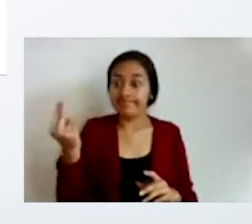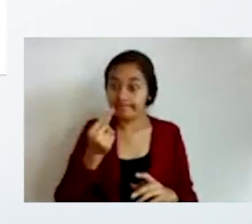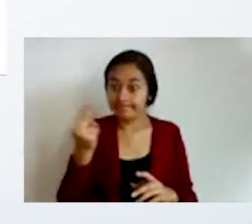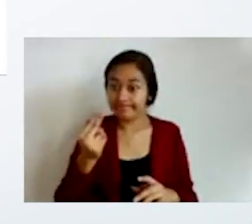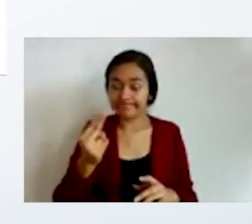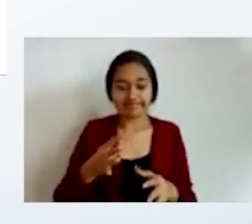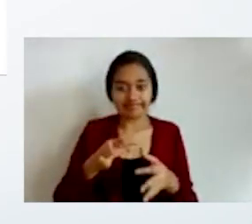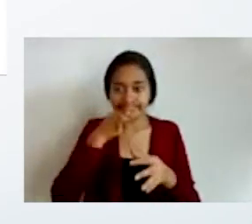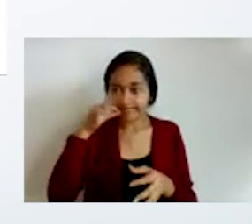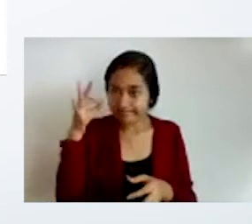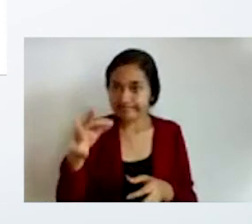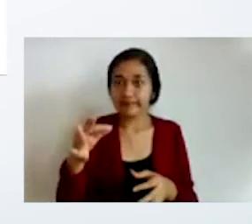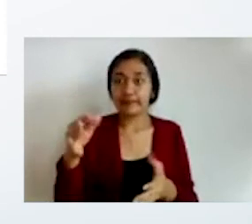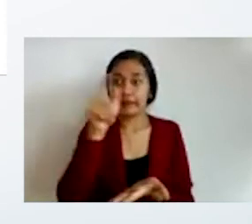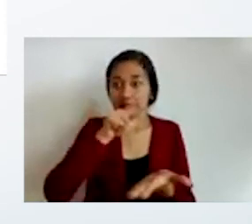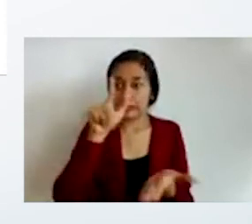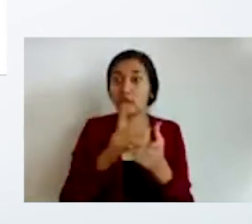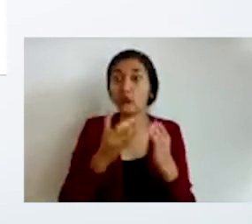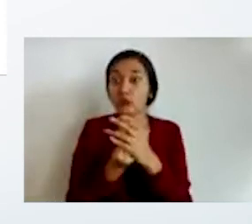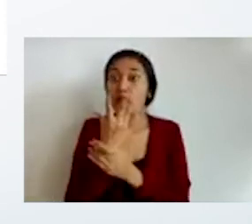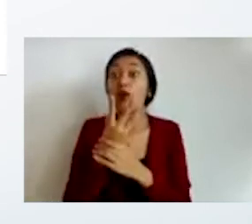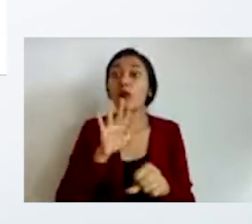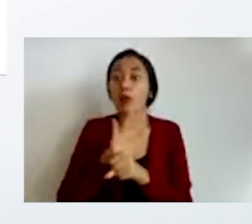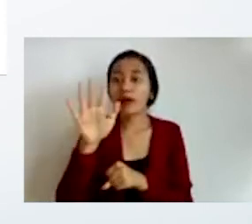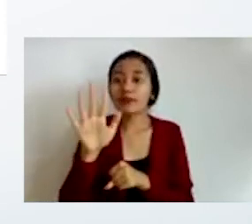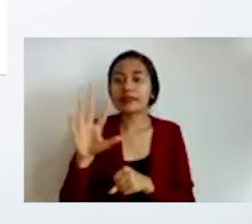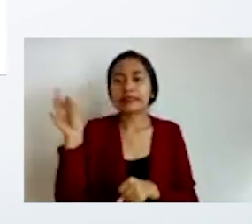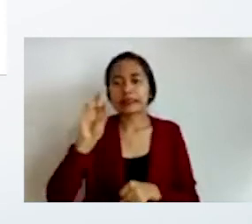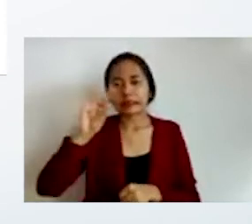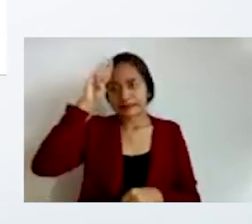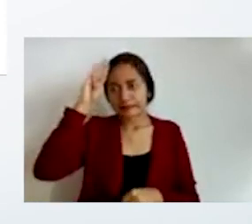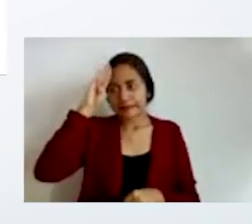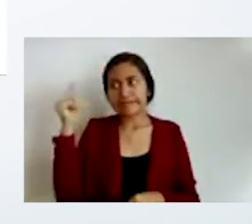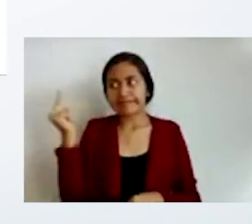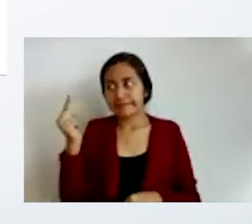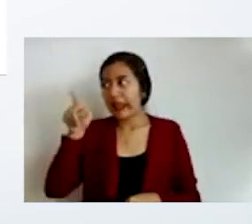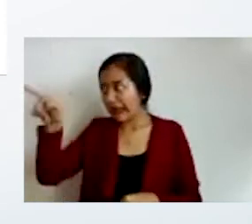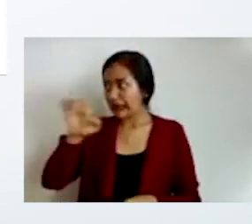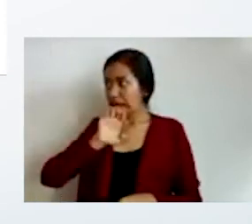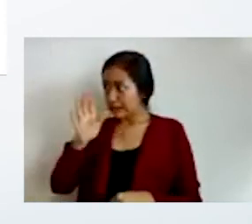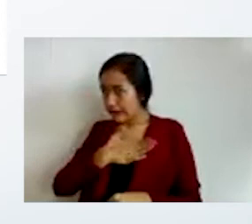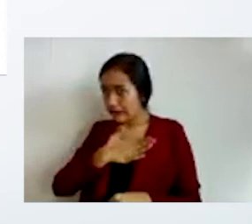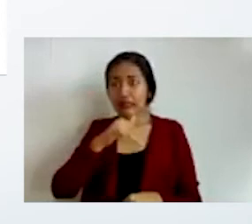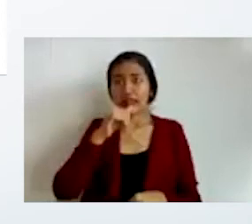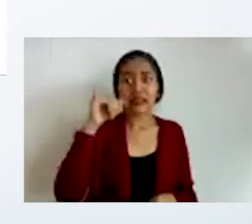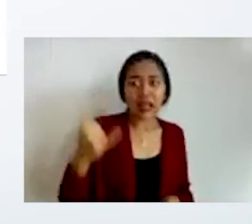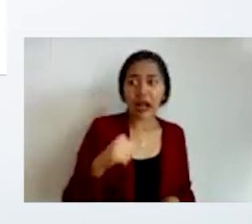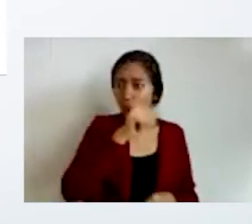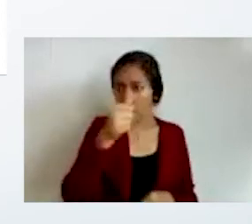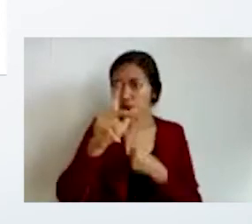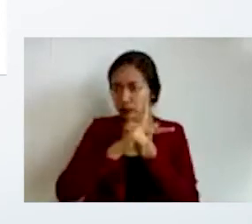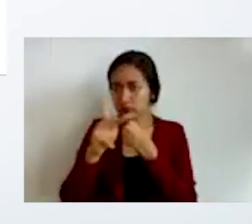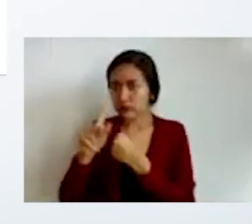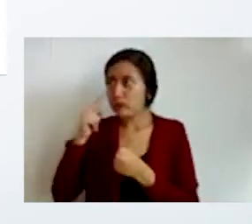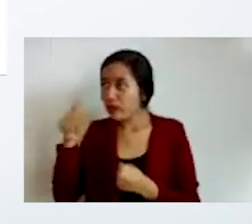normalidad. Y dicen, bueno, miren, vamos a hacerle como España, como Italia, como otros países y vamos a empezar ya a reiniciar